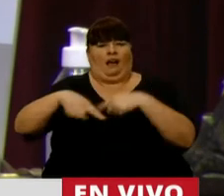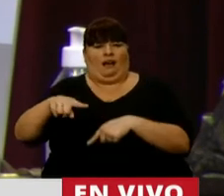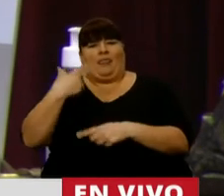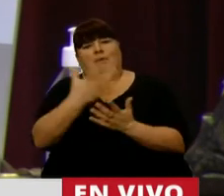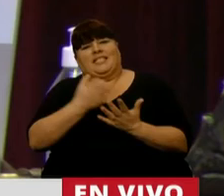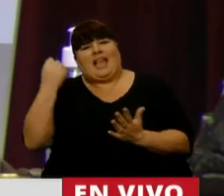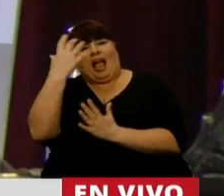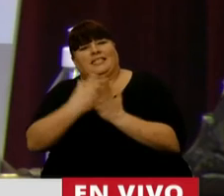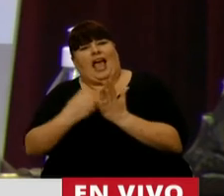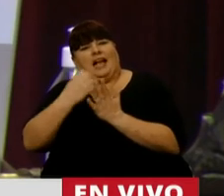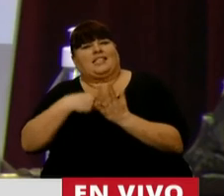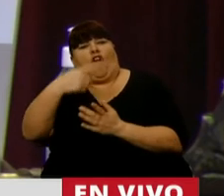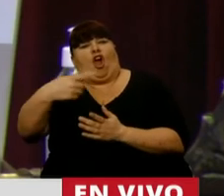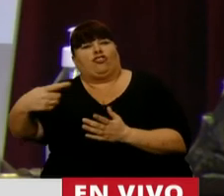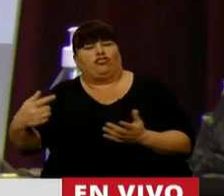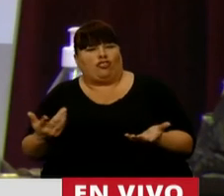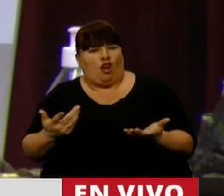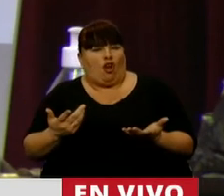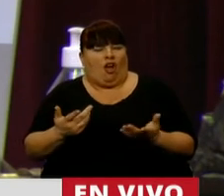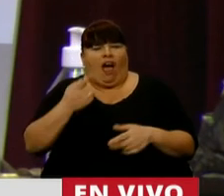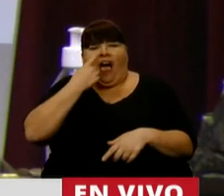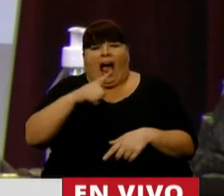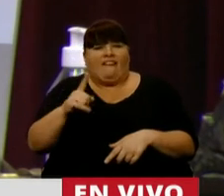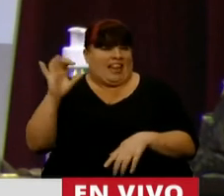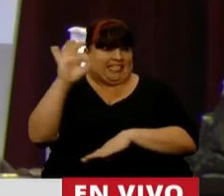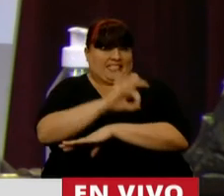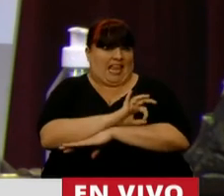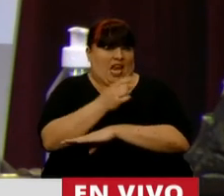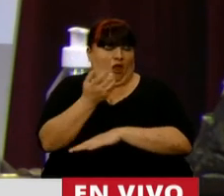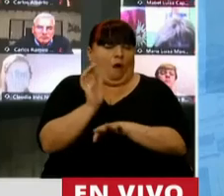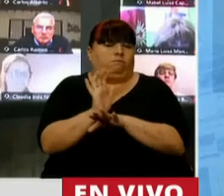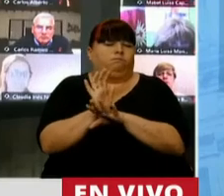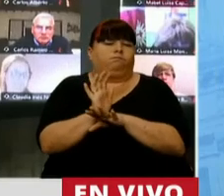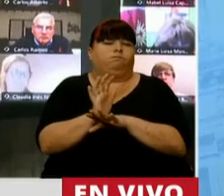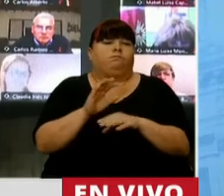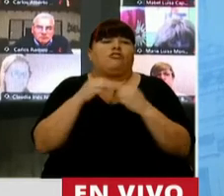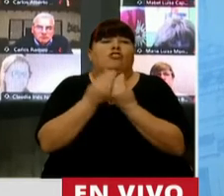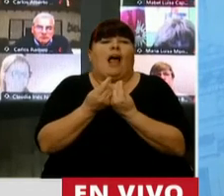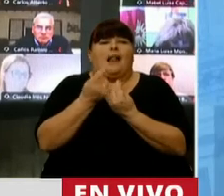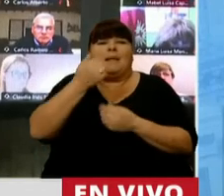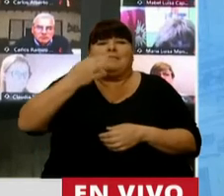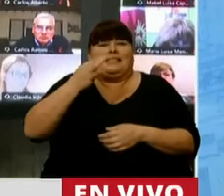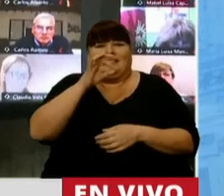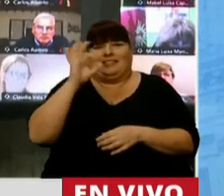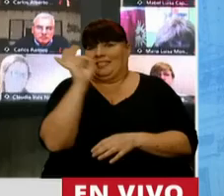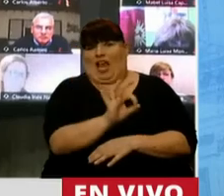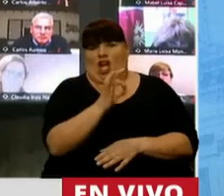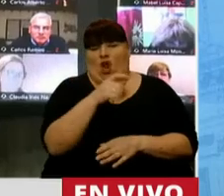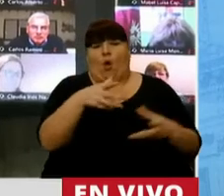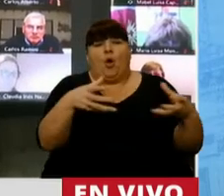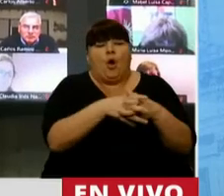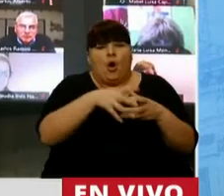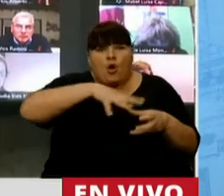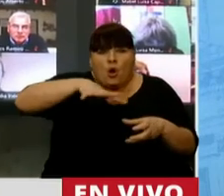realidad se le va sacando a otra cosa, con un resultante cero en términos de recursos específicos para el sector, un